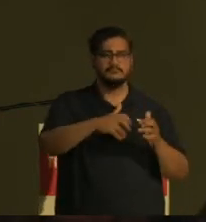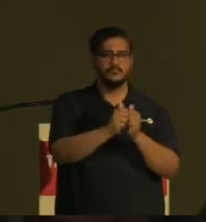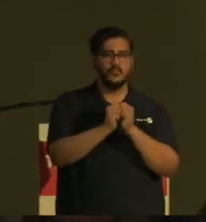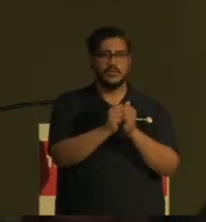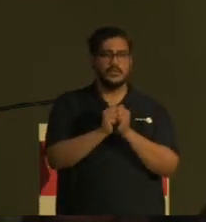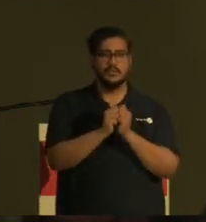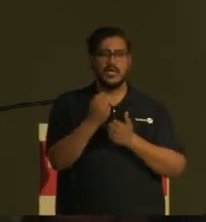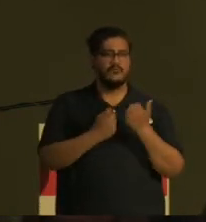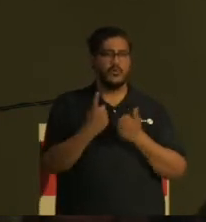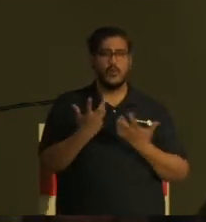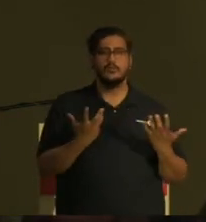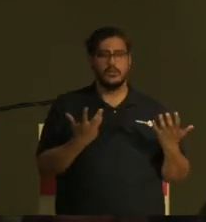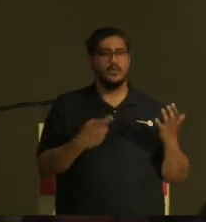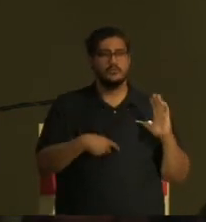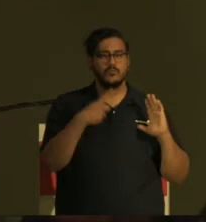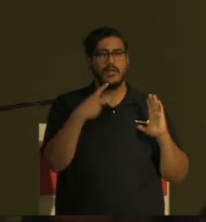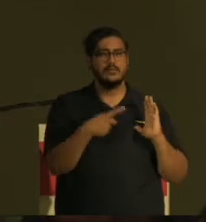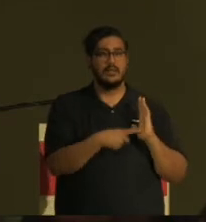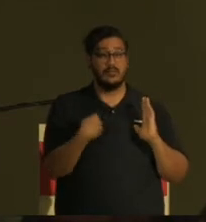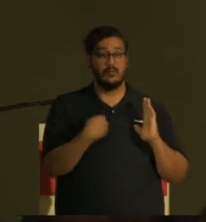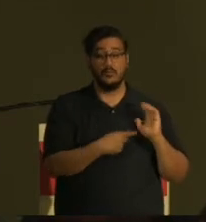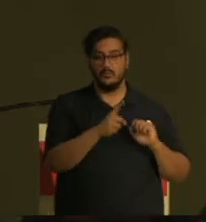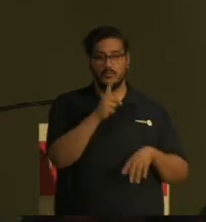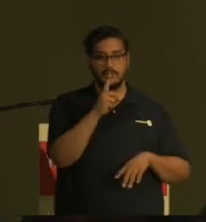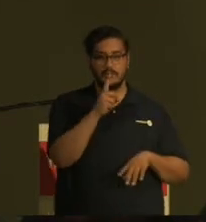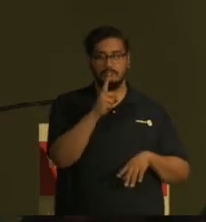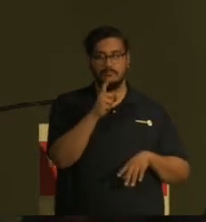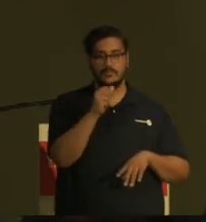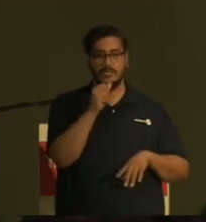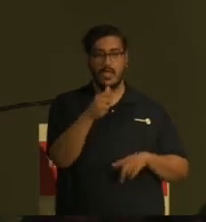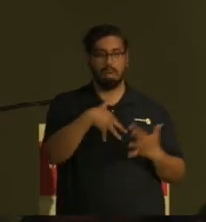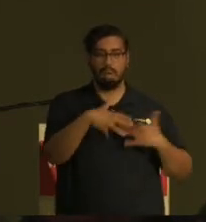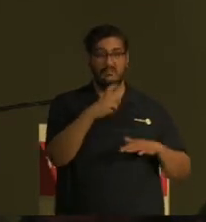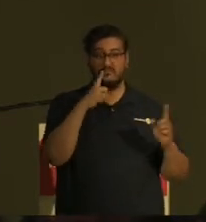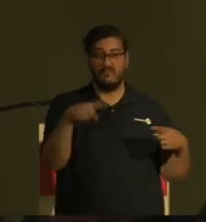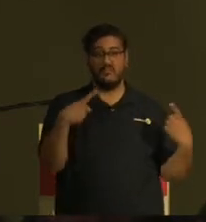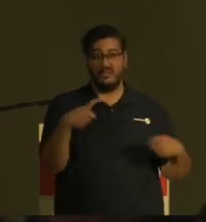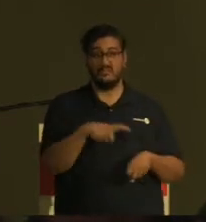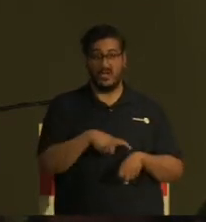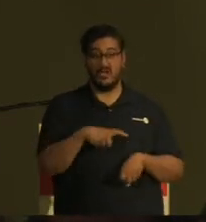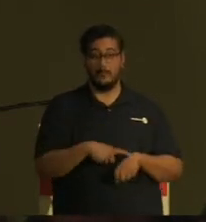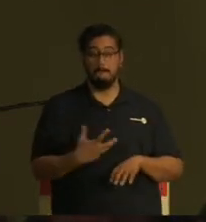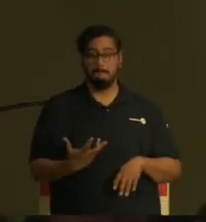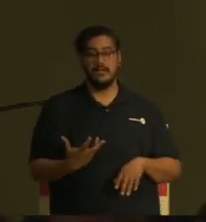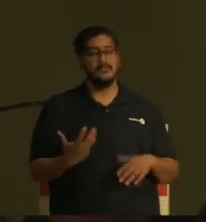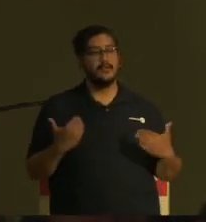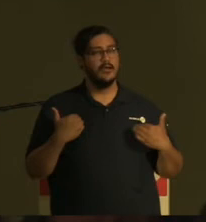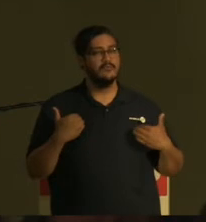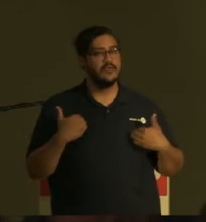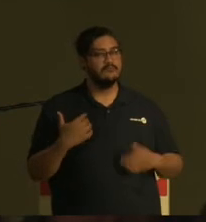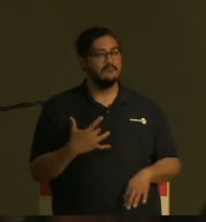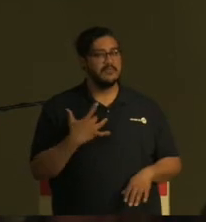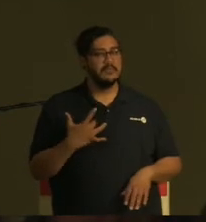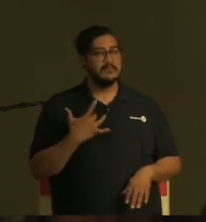and recognize the fact that we really haven't been for a very long time. And I have a feeling